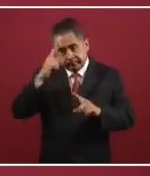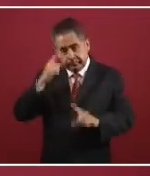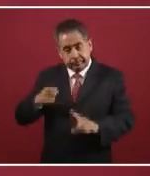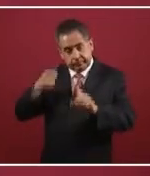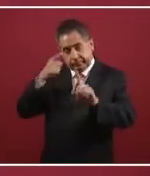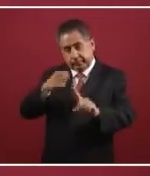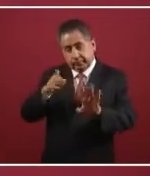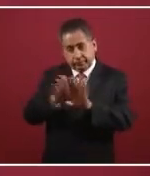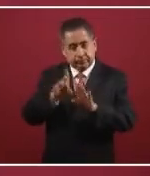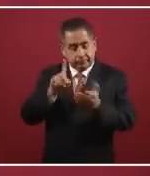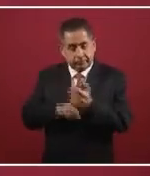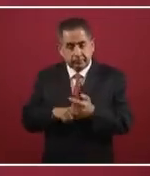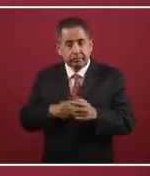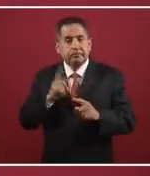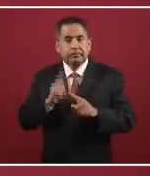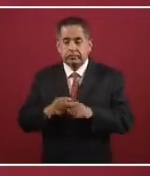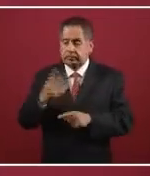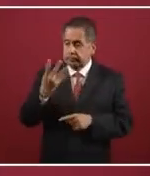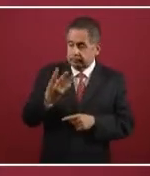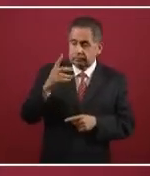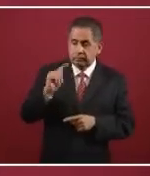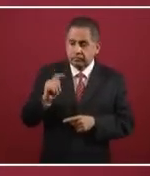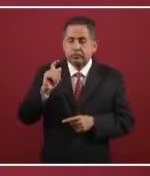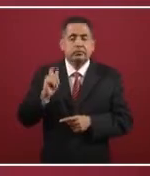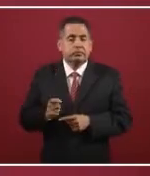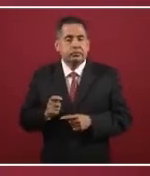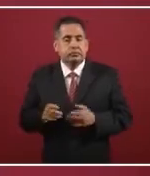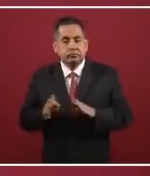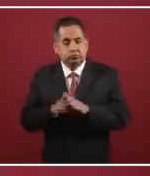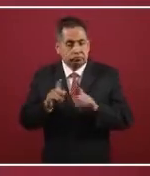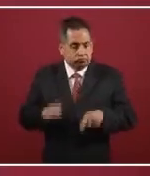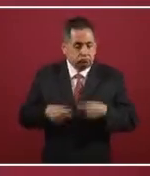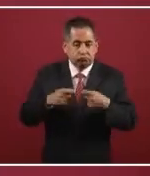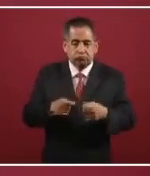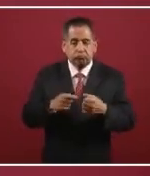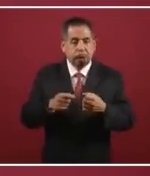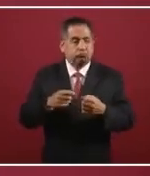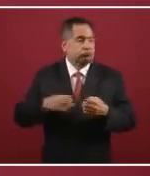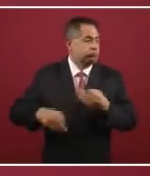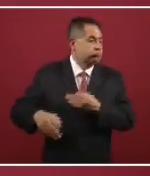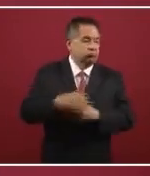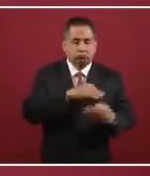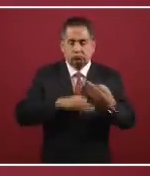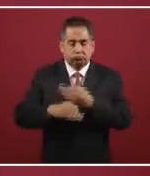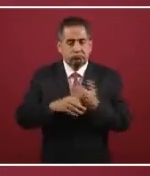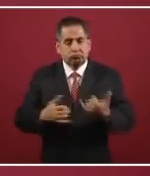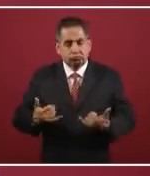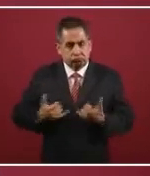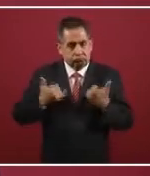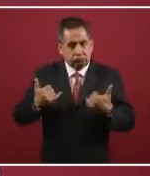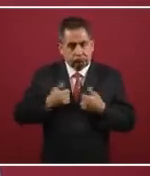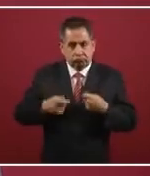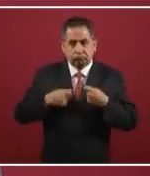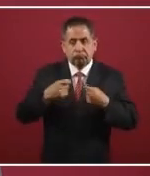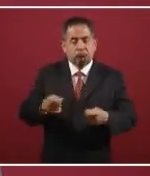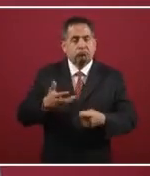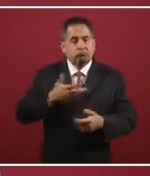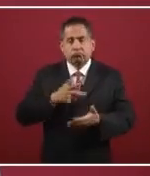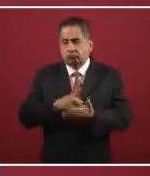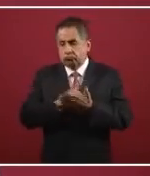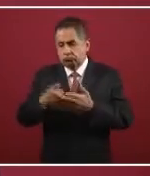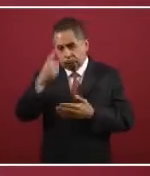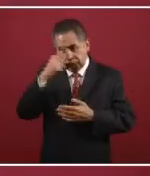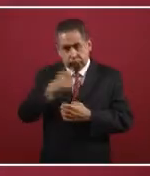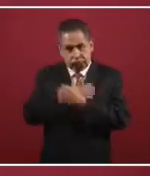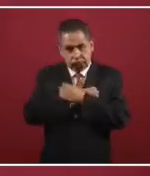propósito de la Cuarta Transformación es garantizar a todos los jóvenes el derecho a la